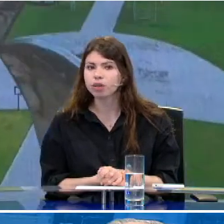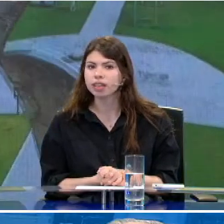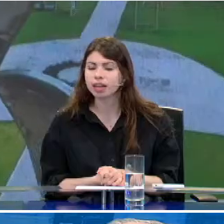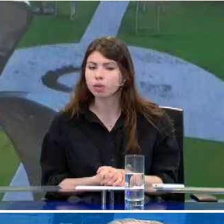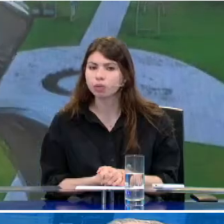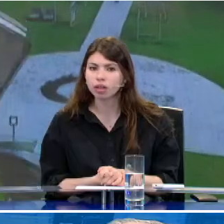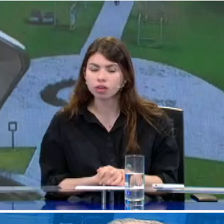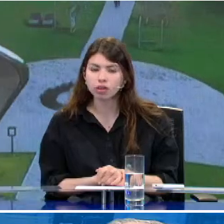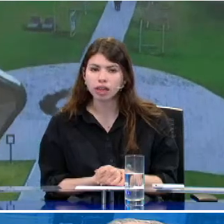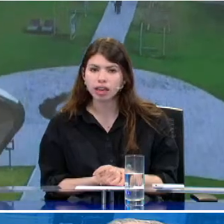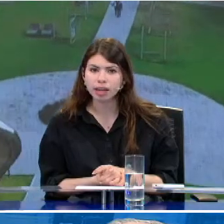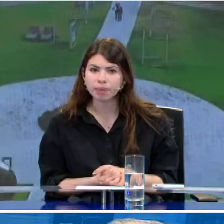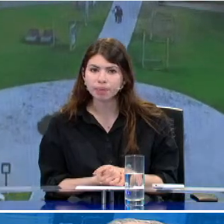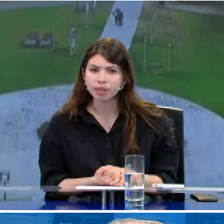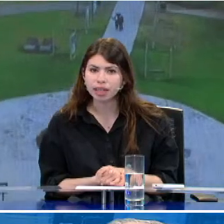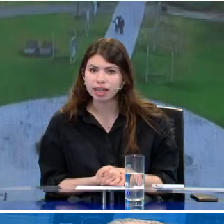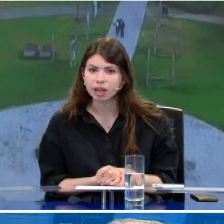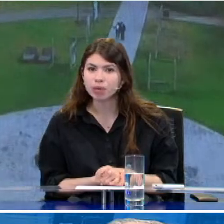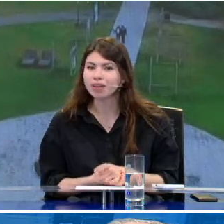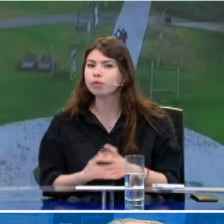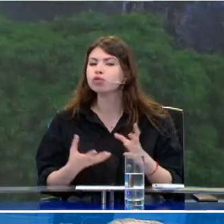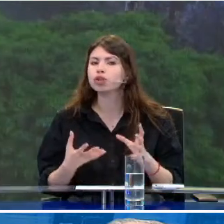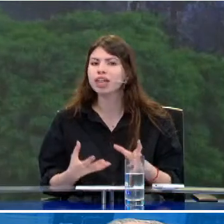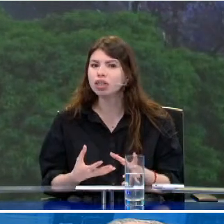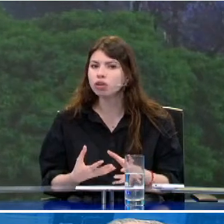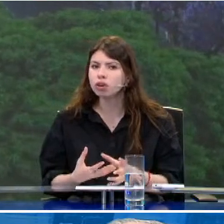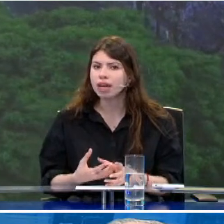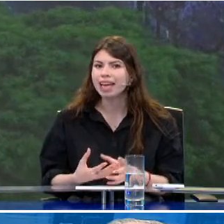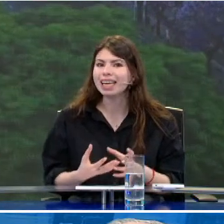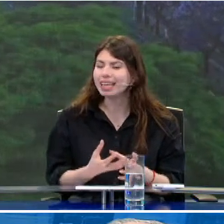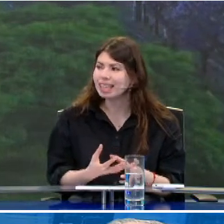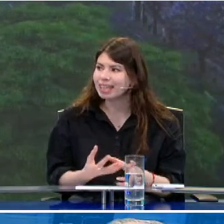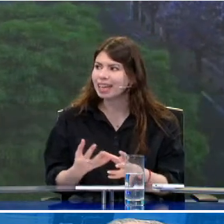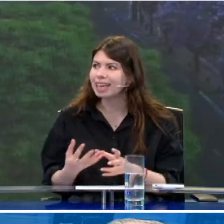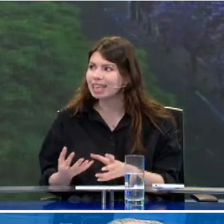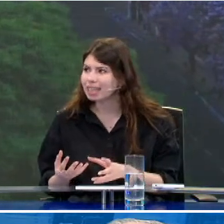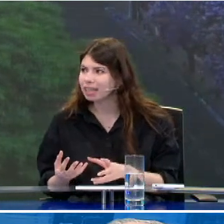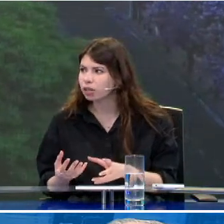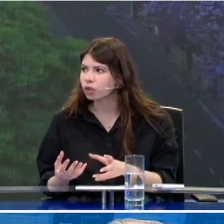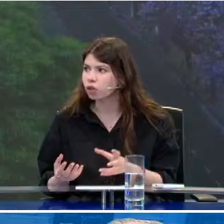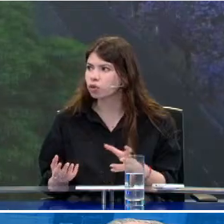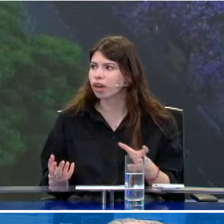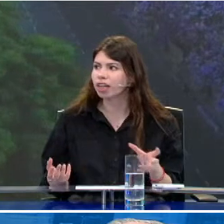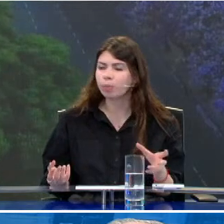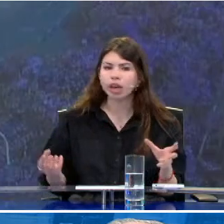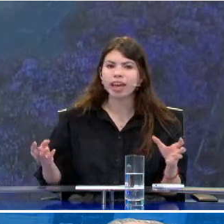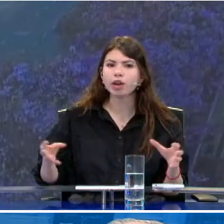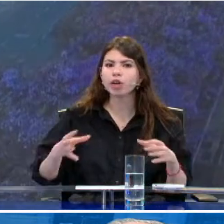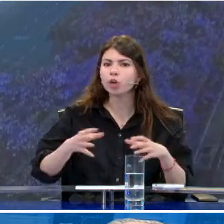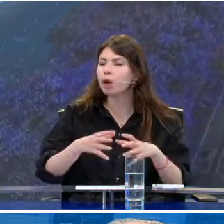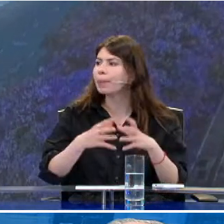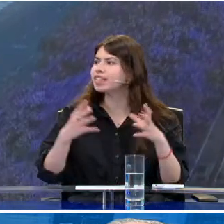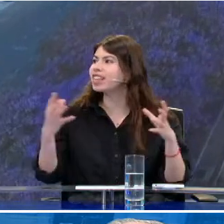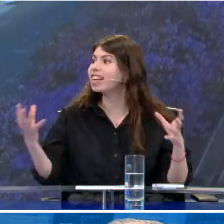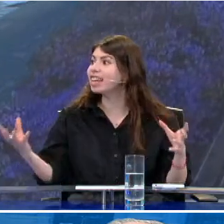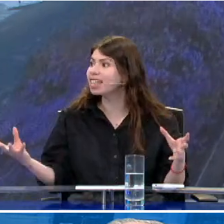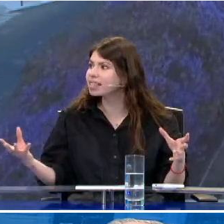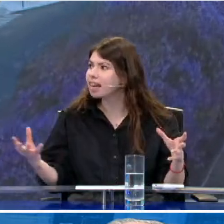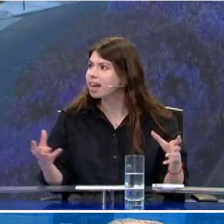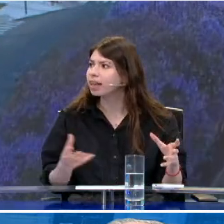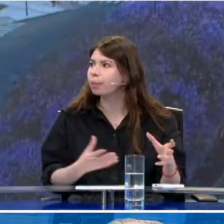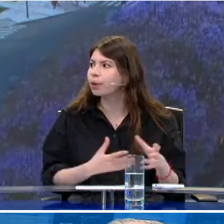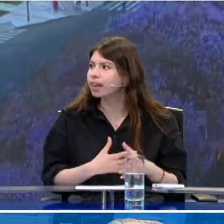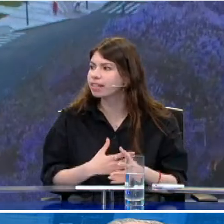cómo se está ejecutando, cómo está funcionando el INTA, el INTI, que son estos organismos que quedaron Sí, en una bueno. especie de